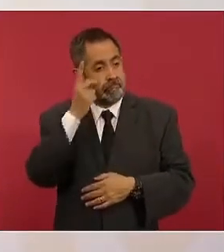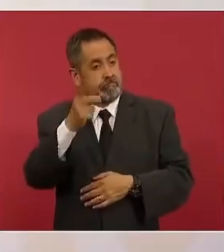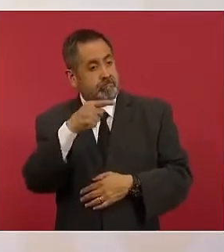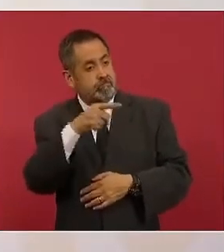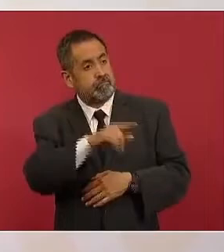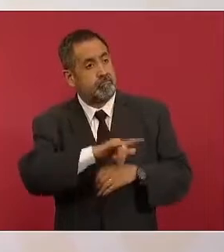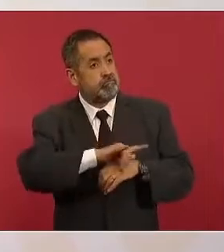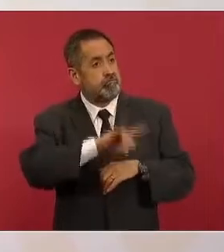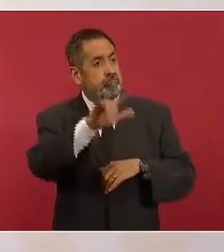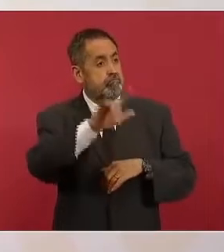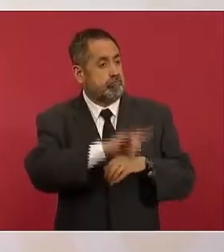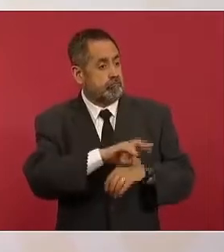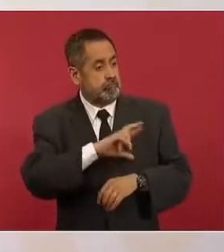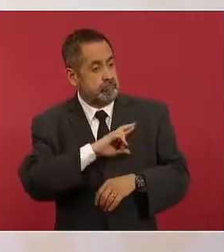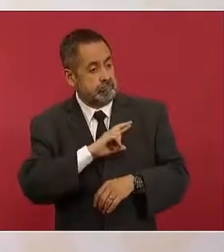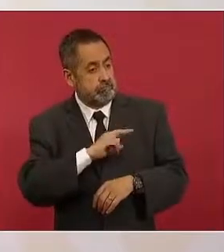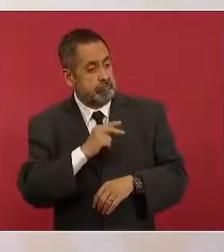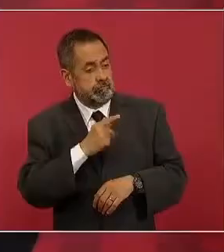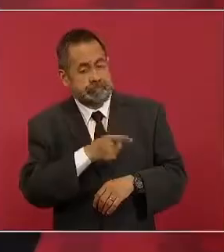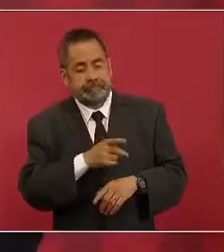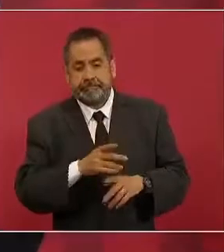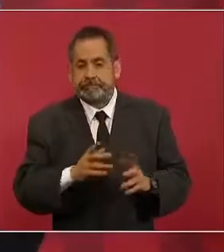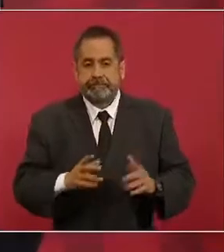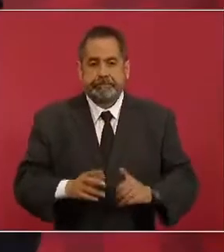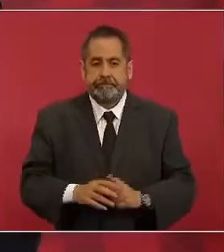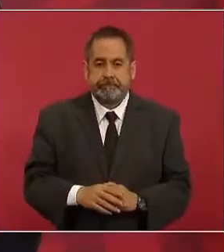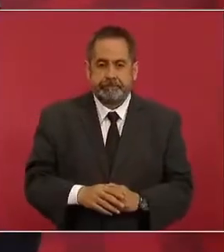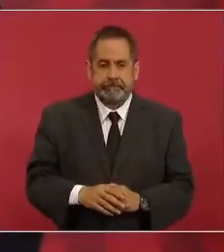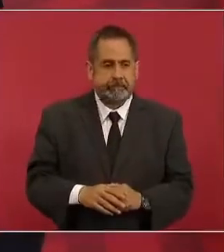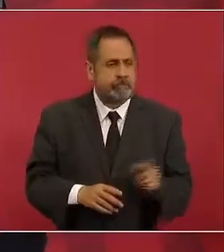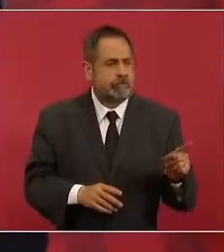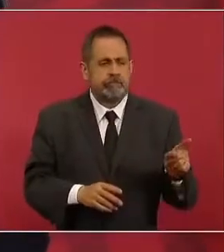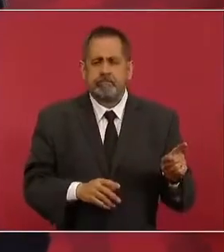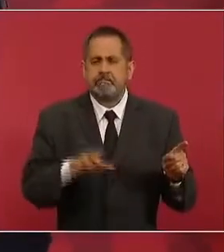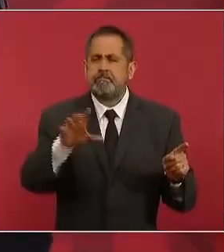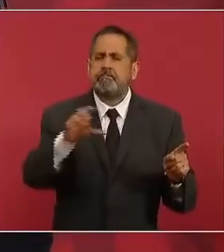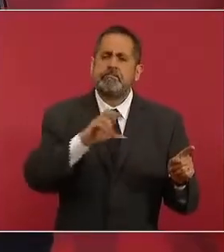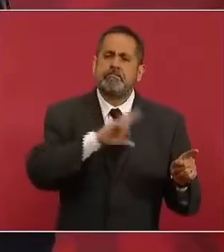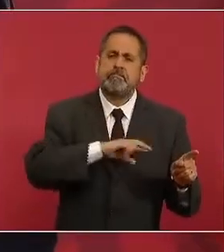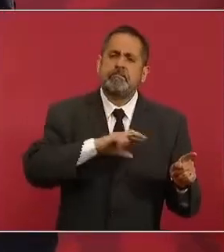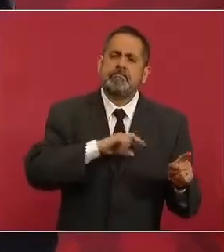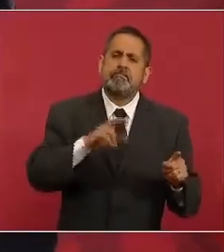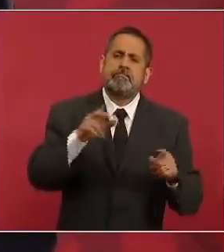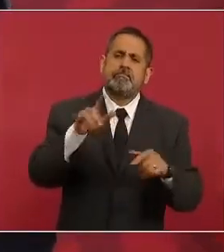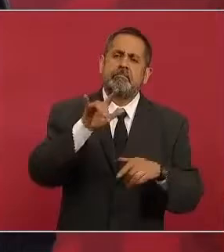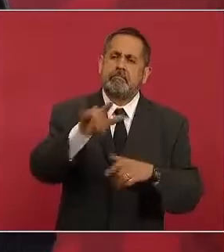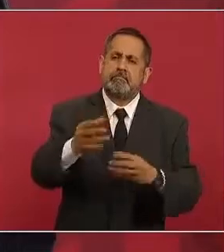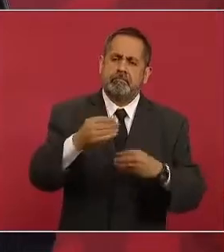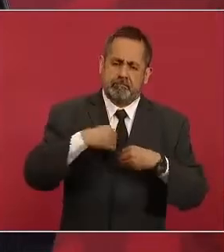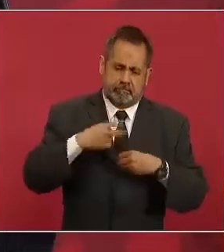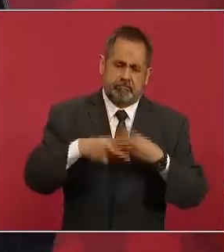tiene su avión o renta